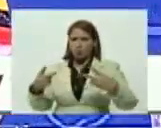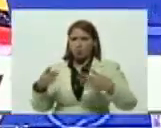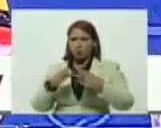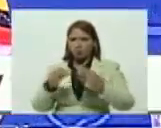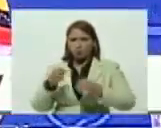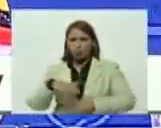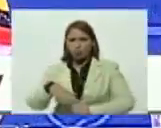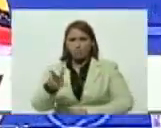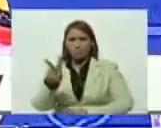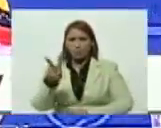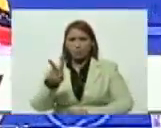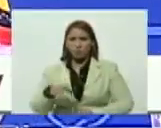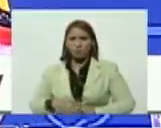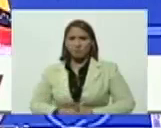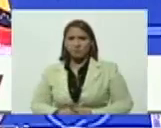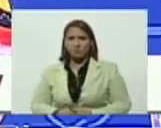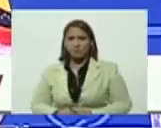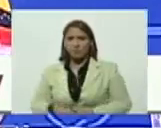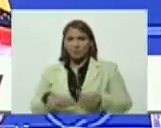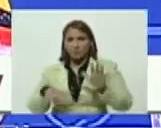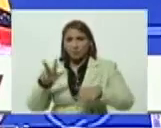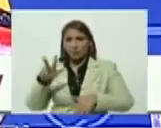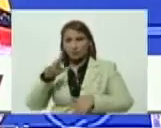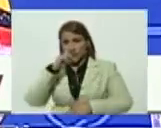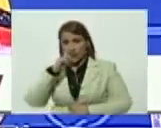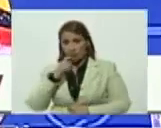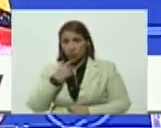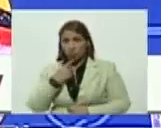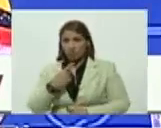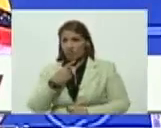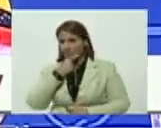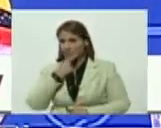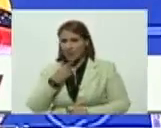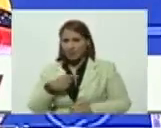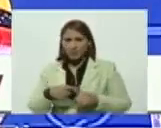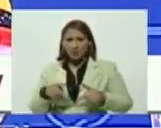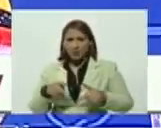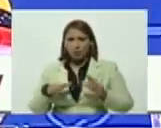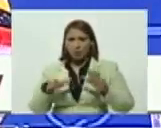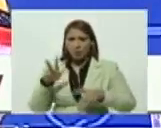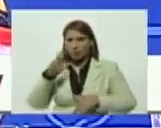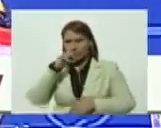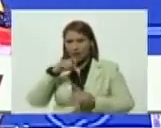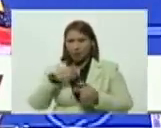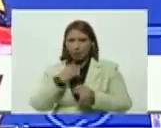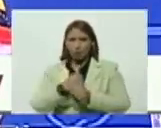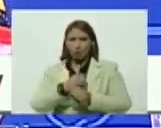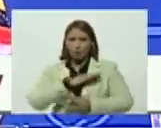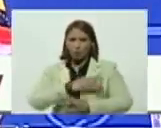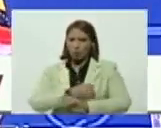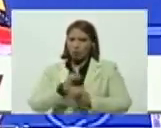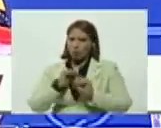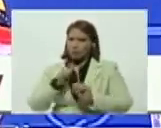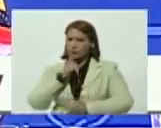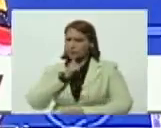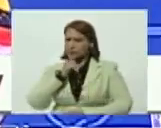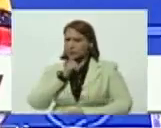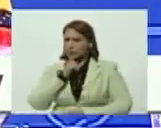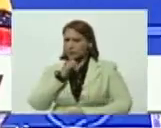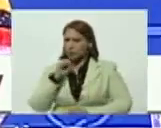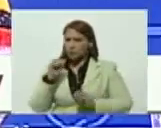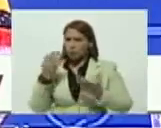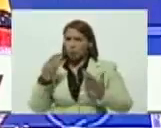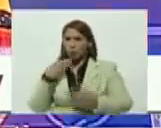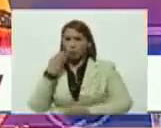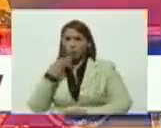el territorio nacional. 13 años se dicen fácil, pero son 13 años de una resistencia heroica, de una juventud que